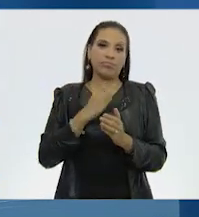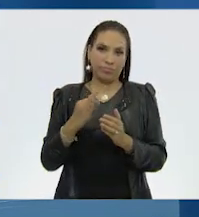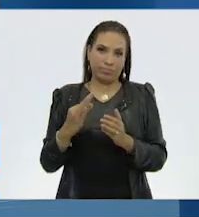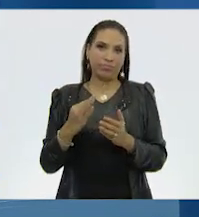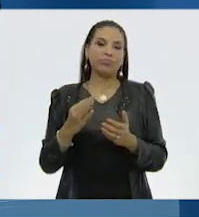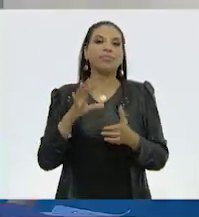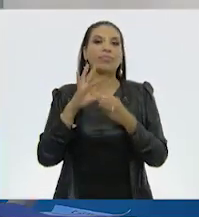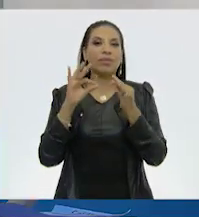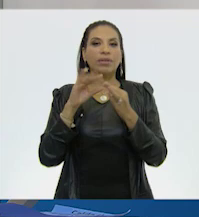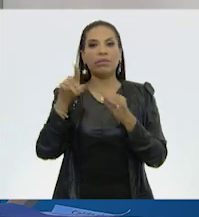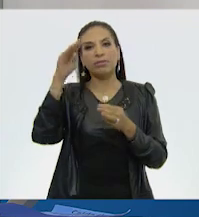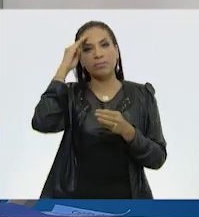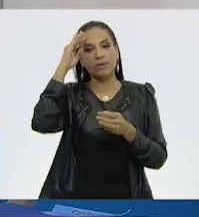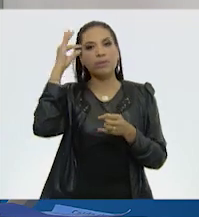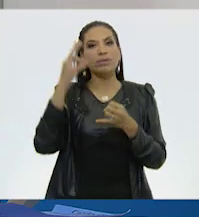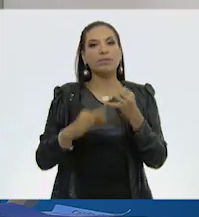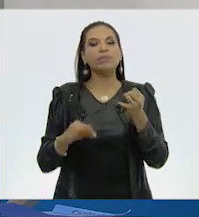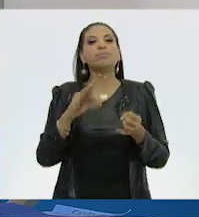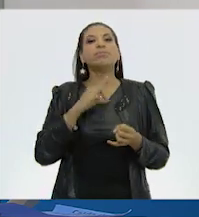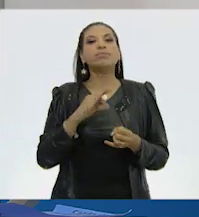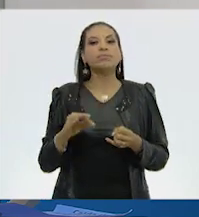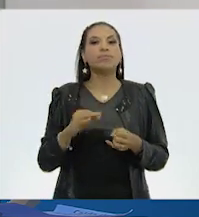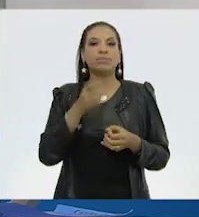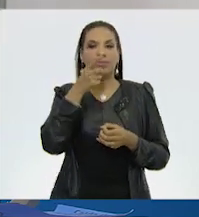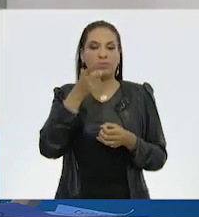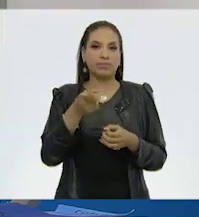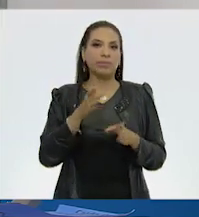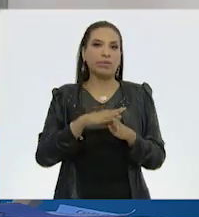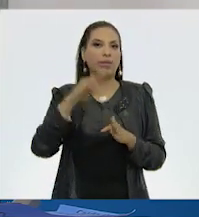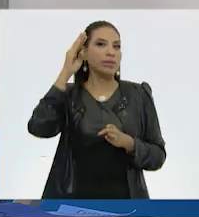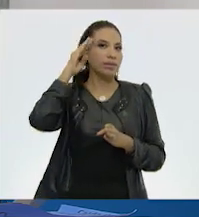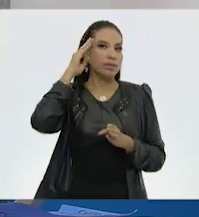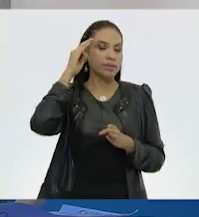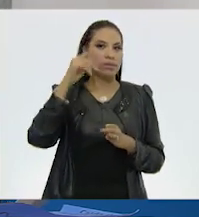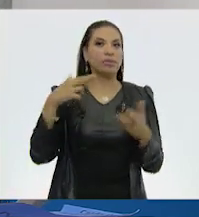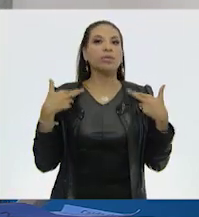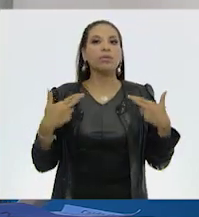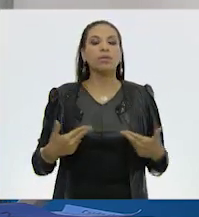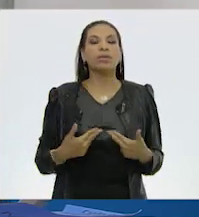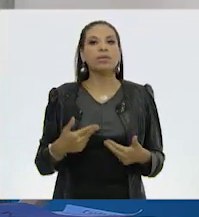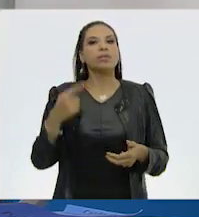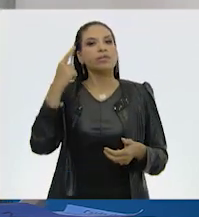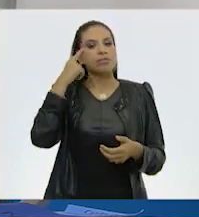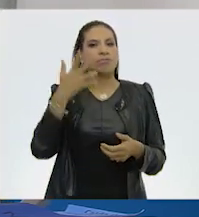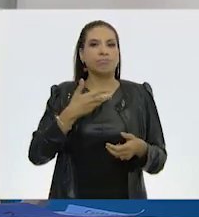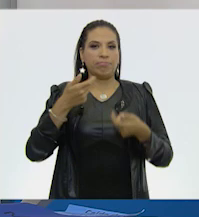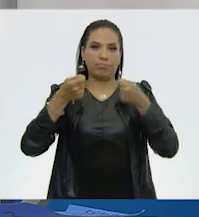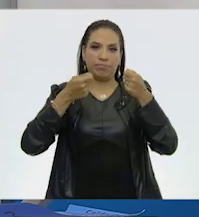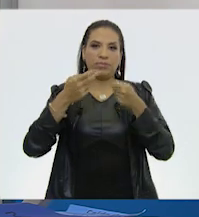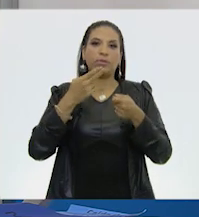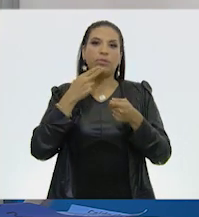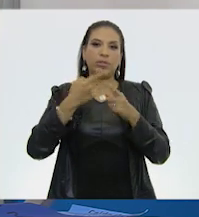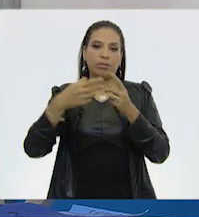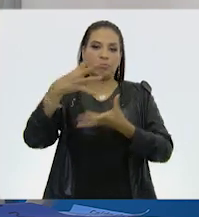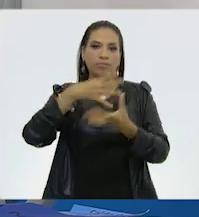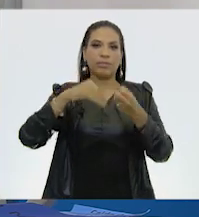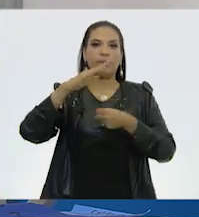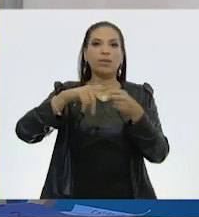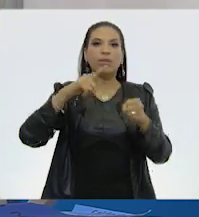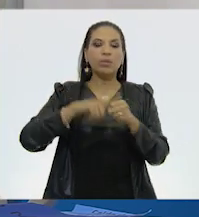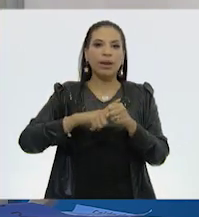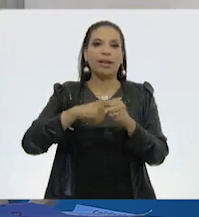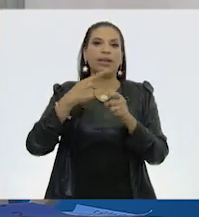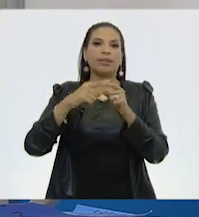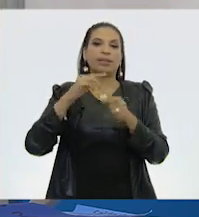completarlo. Como reflexión final, podemos comentar que el pensamiento humano ha estado regido por el uso de los recursos naturales para